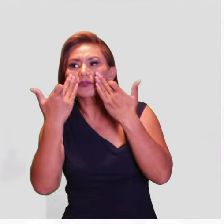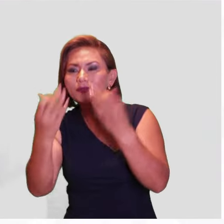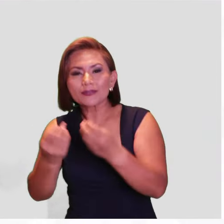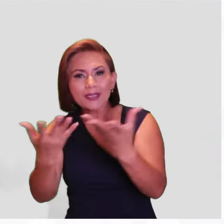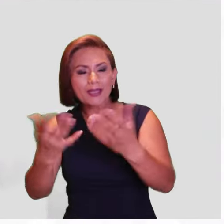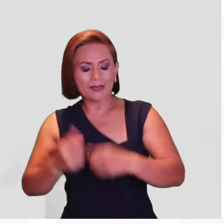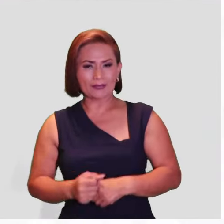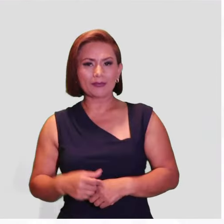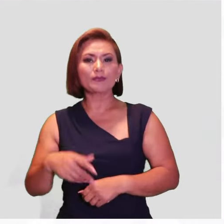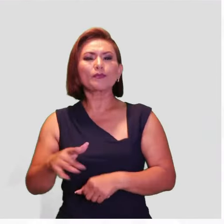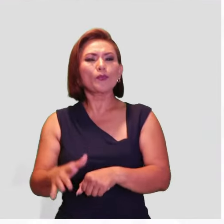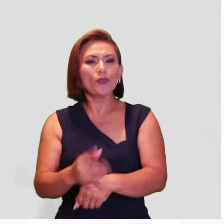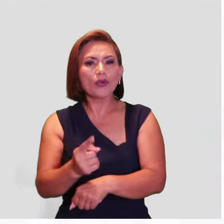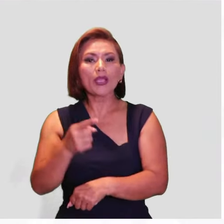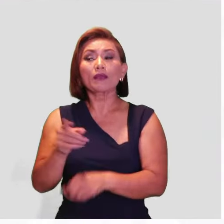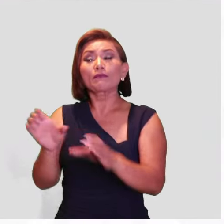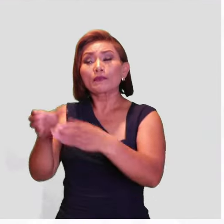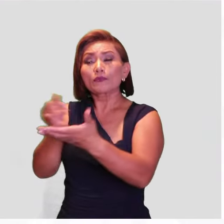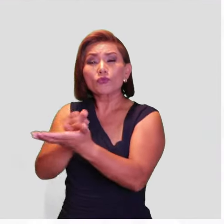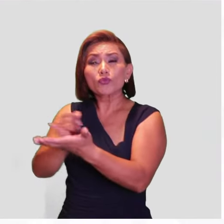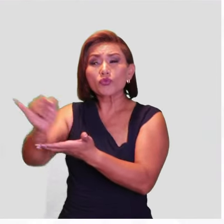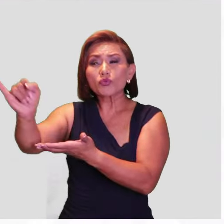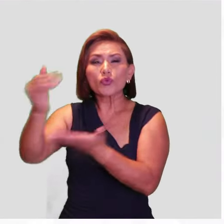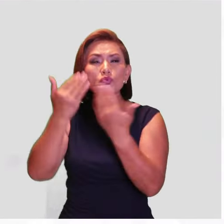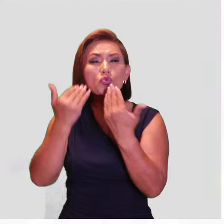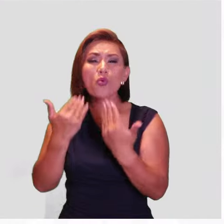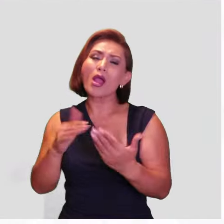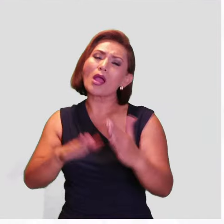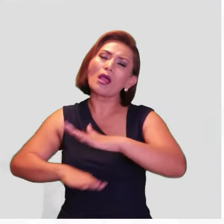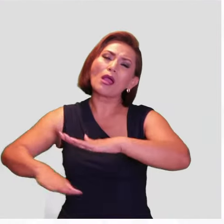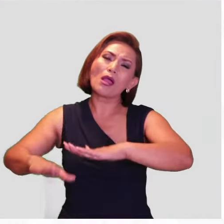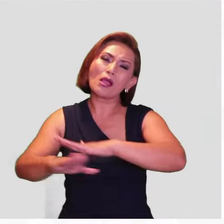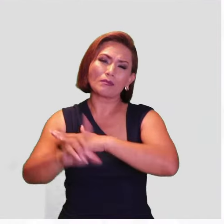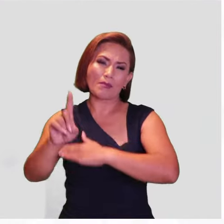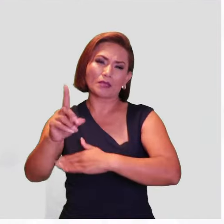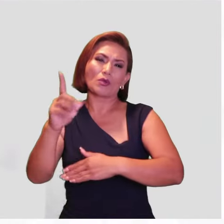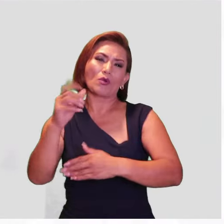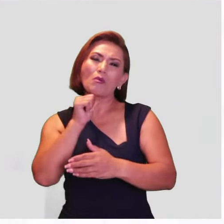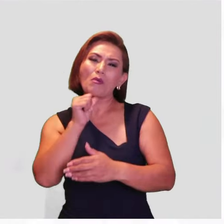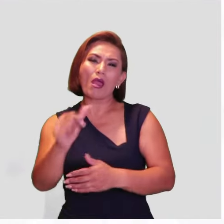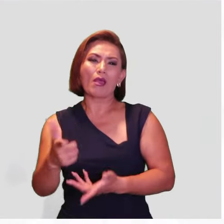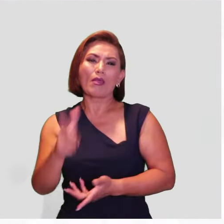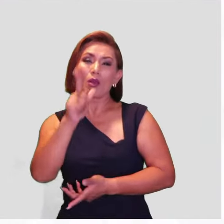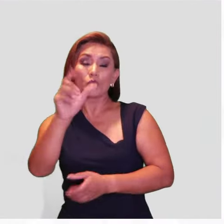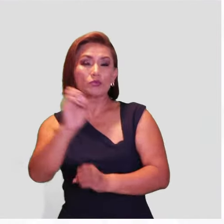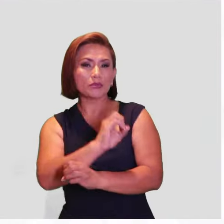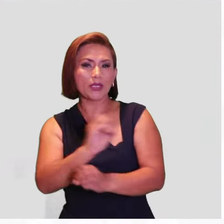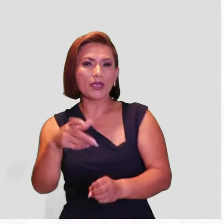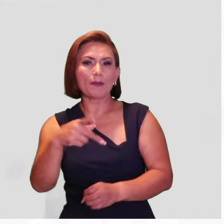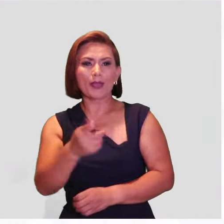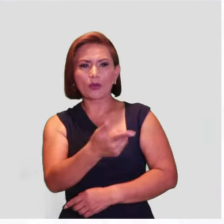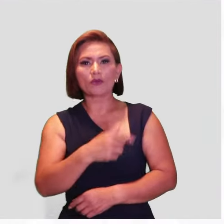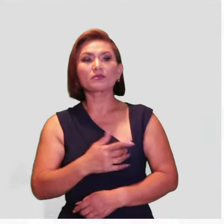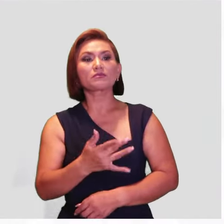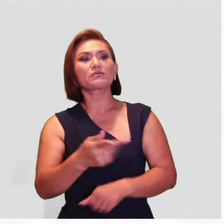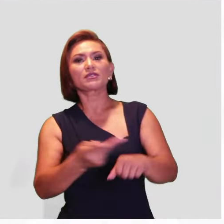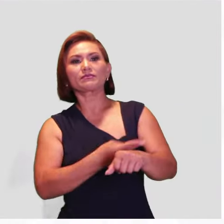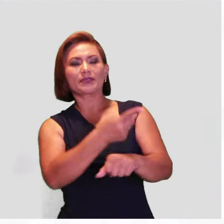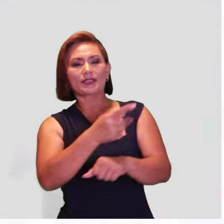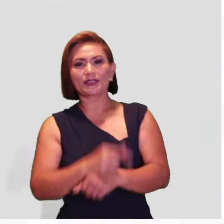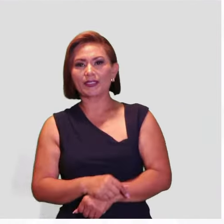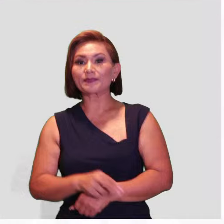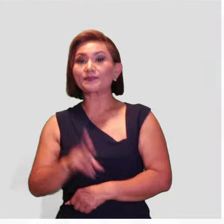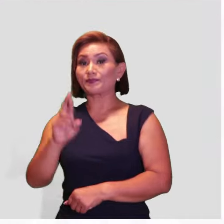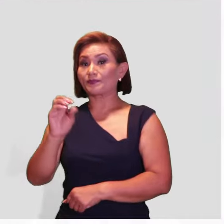comunidades carecen de los servicios más básicos y elementales, el candidato al oficialismo, quien peca de nepotismo, por cierto, al poner